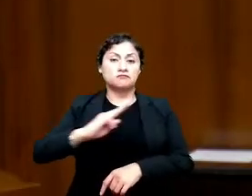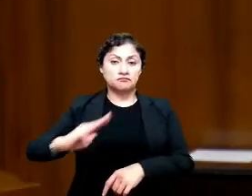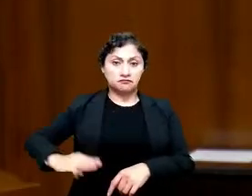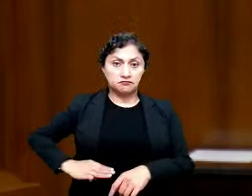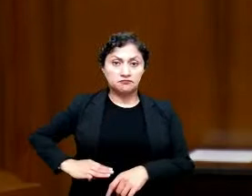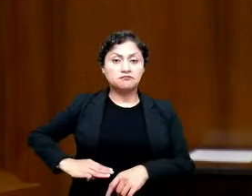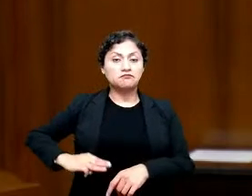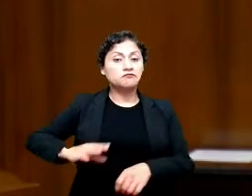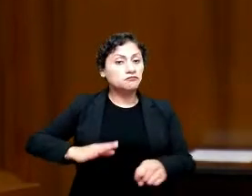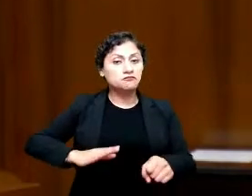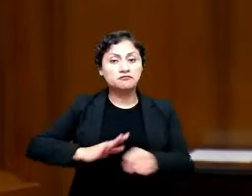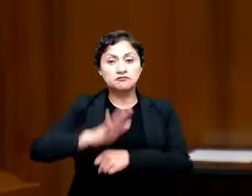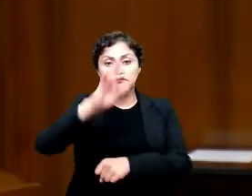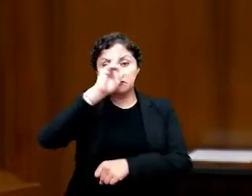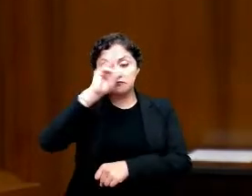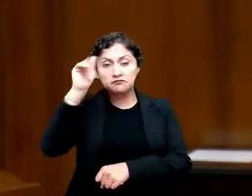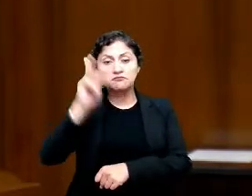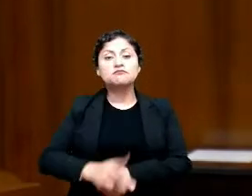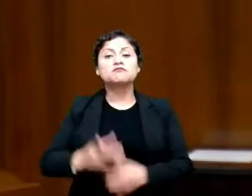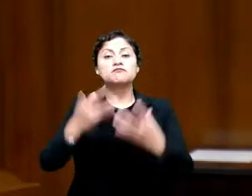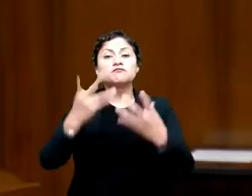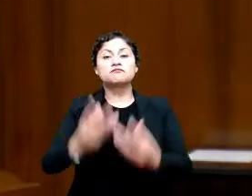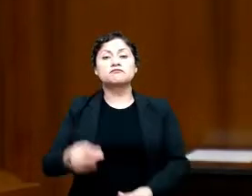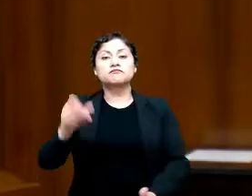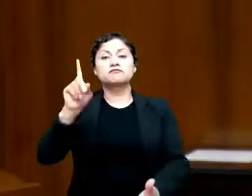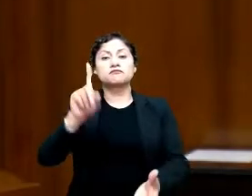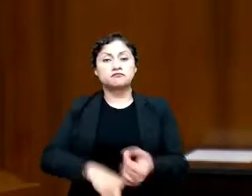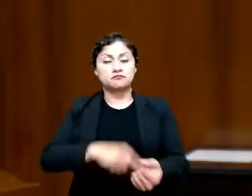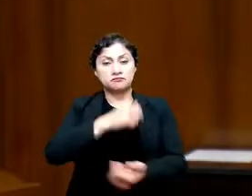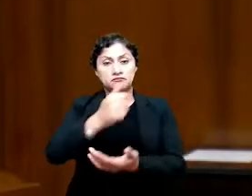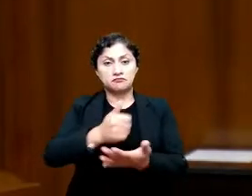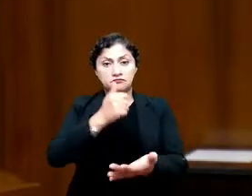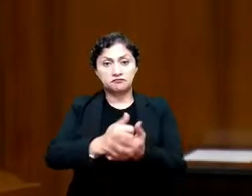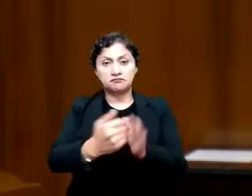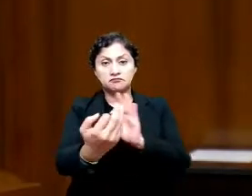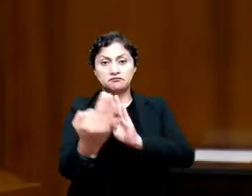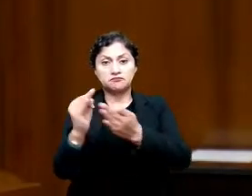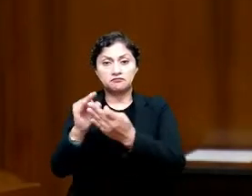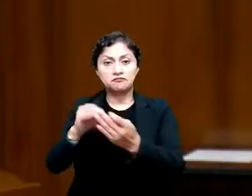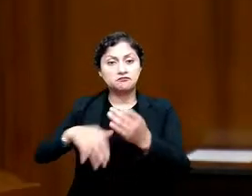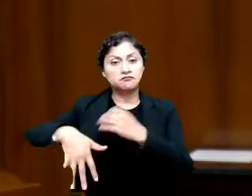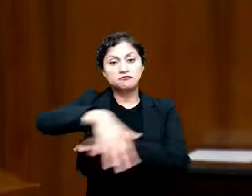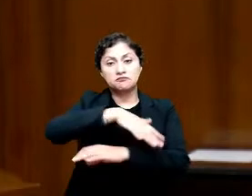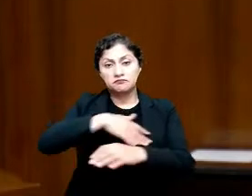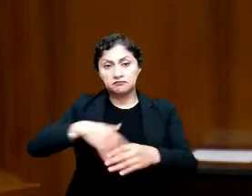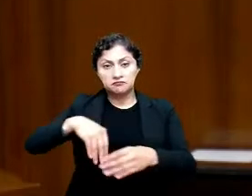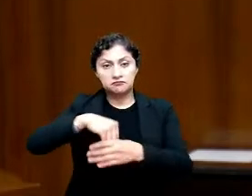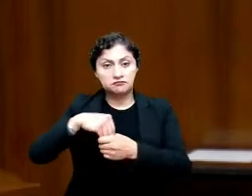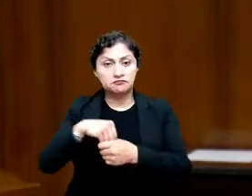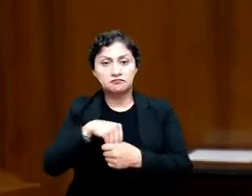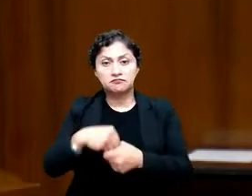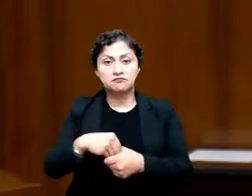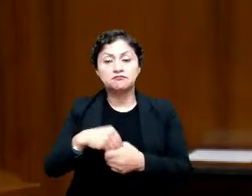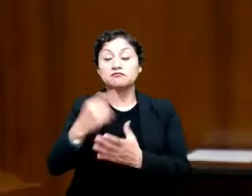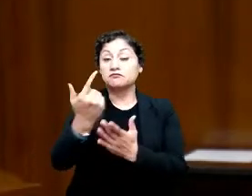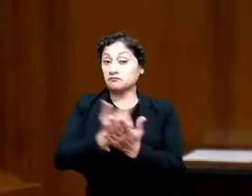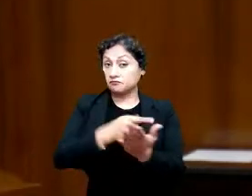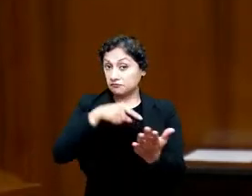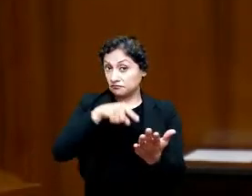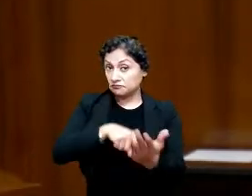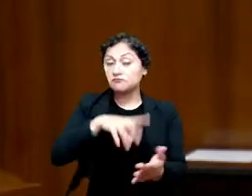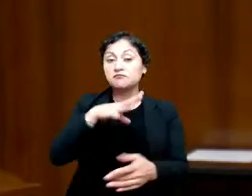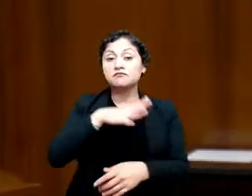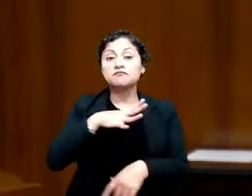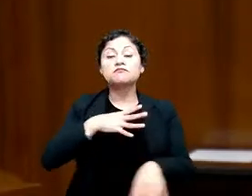situación de pobreza se localizan en las zonas metropolitanas y de alta densidad de la población. En este listado, el Estado de México